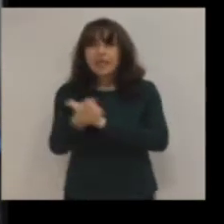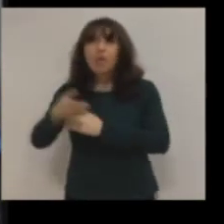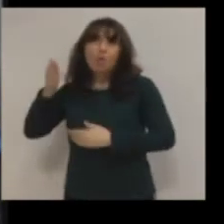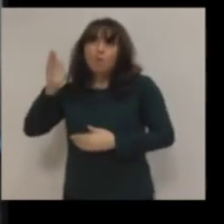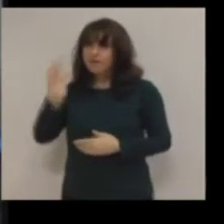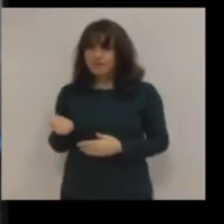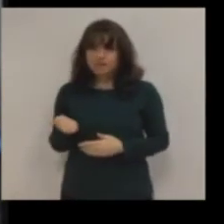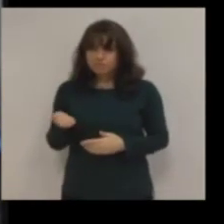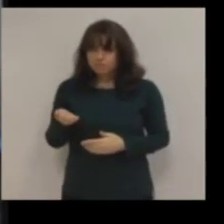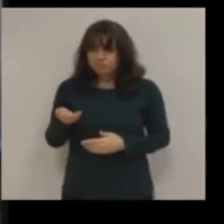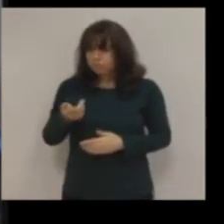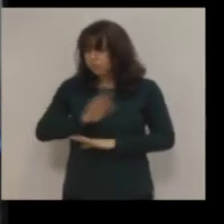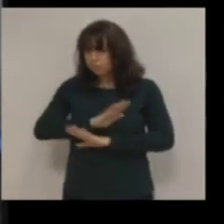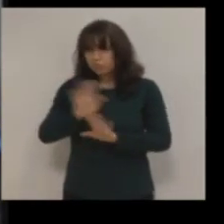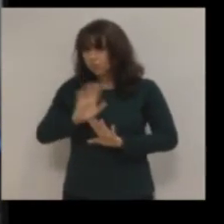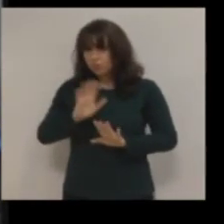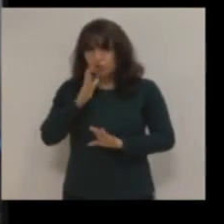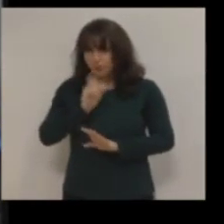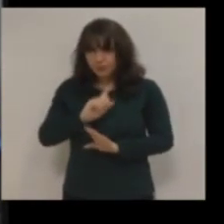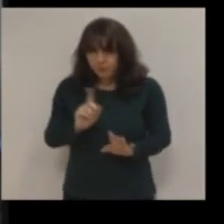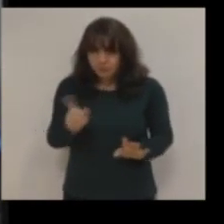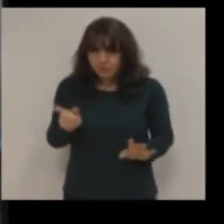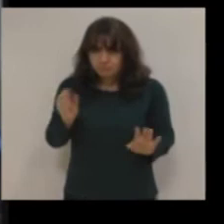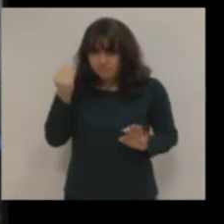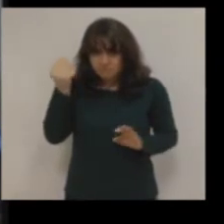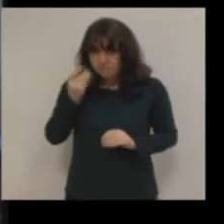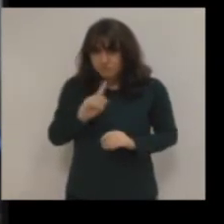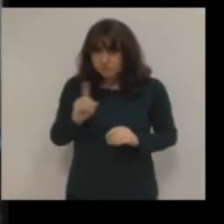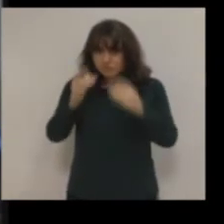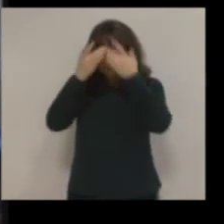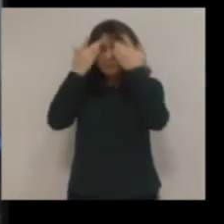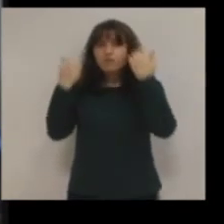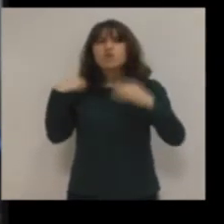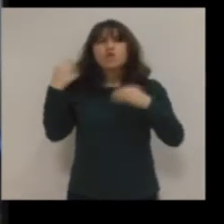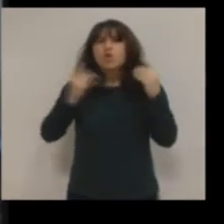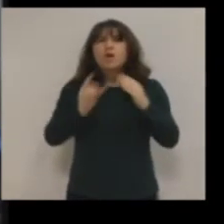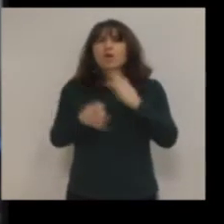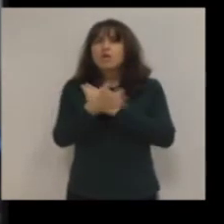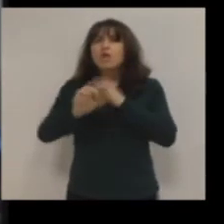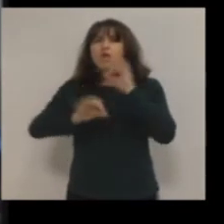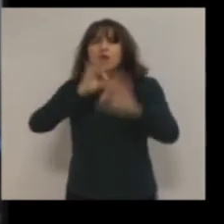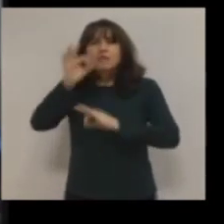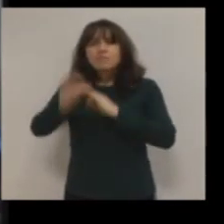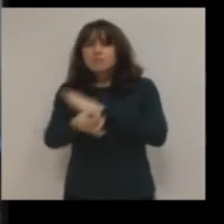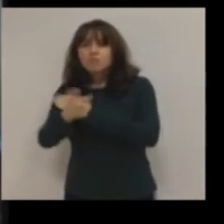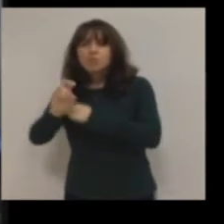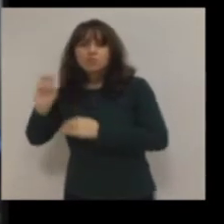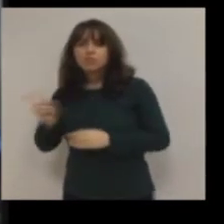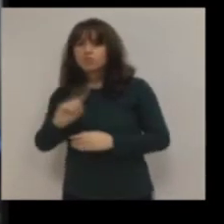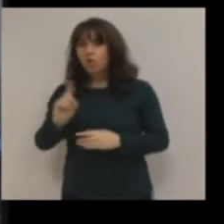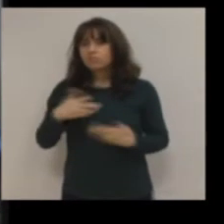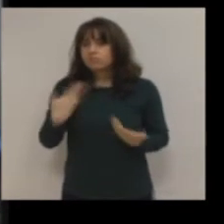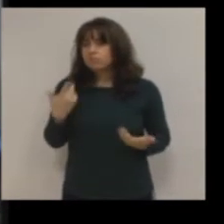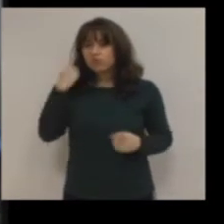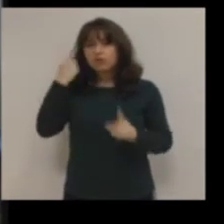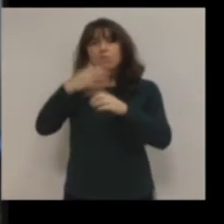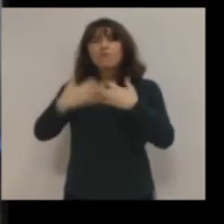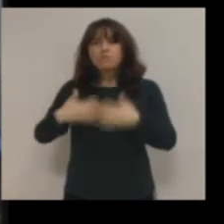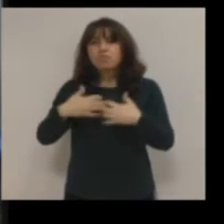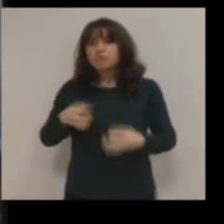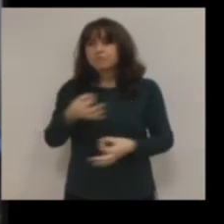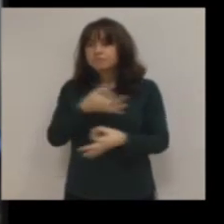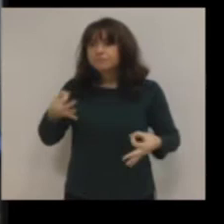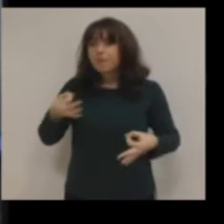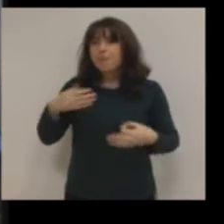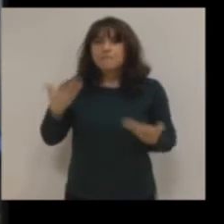parece una barbaridad, ¿eh? No, yo no comentaba de crear más organismos y leyes, sino de que funcionen adecuadamente para no generar